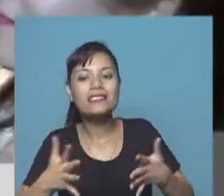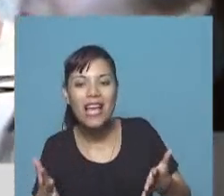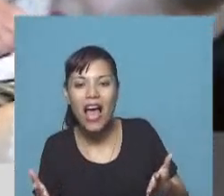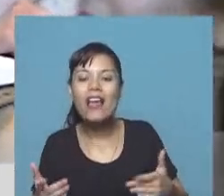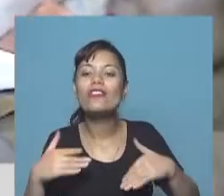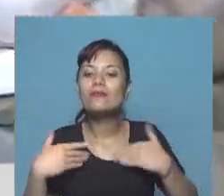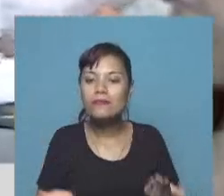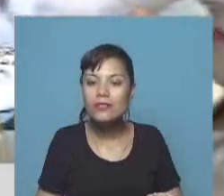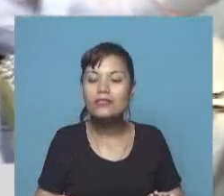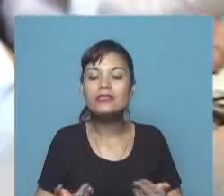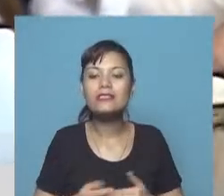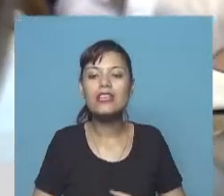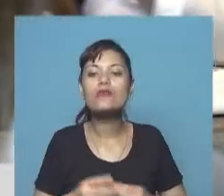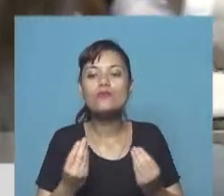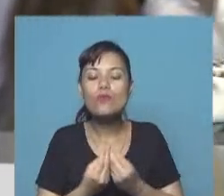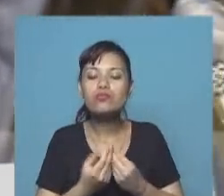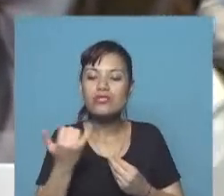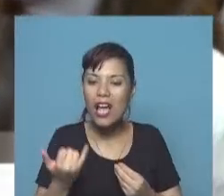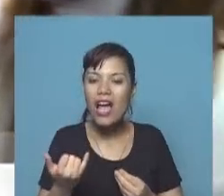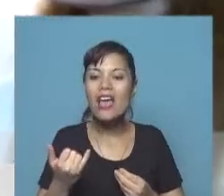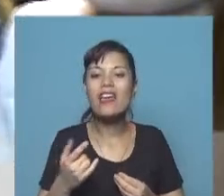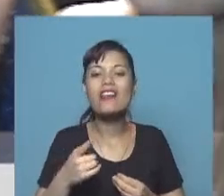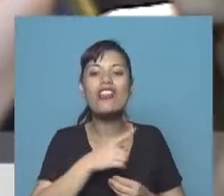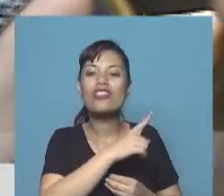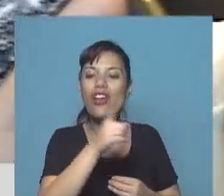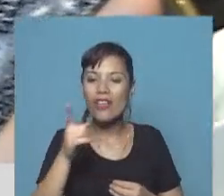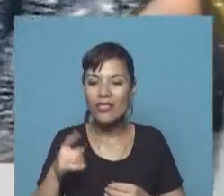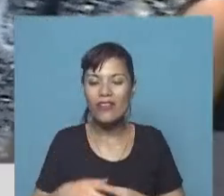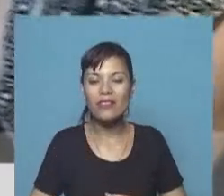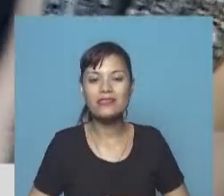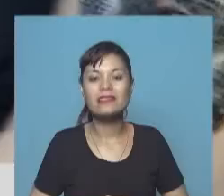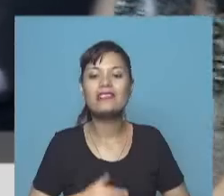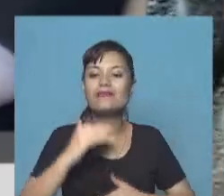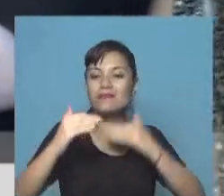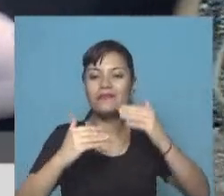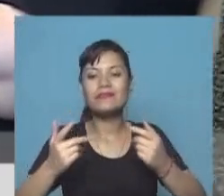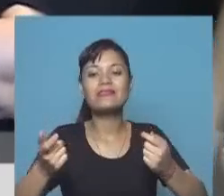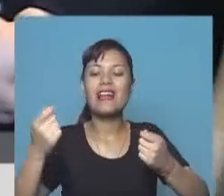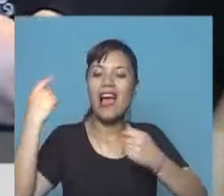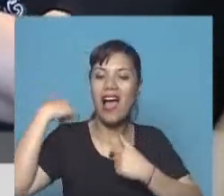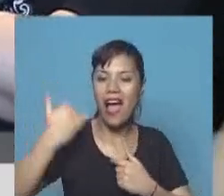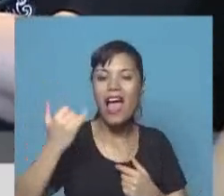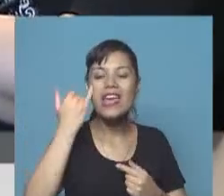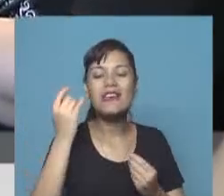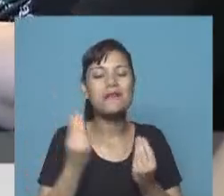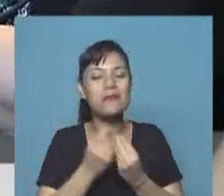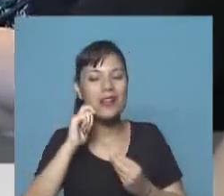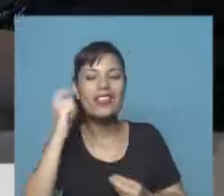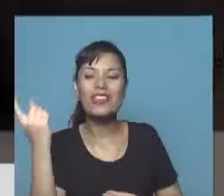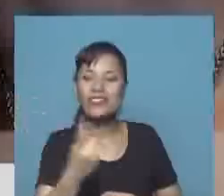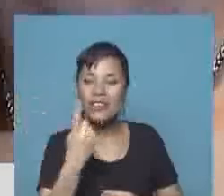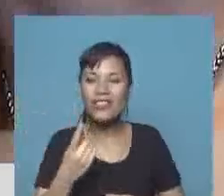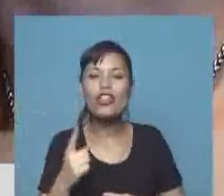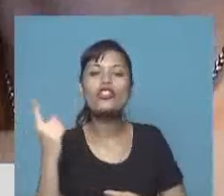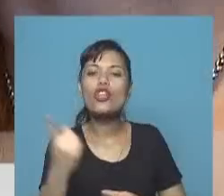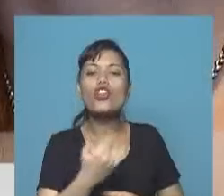Y entonces tuvo mucho que ver la actitud de todas estas generación que me viene atrás y que son tan encantadores todos y